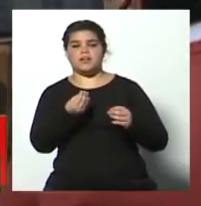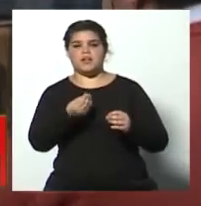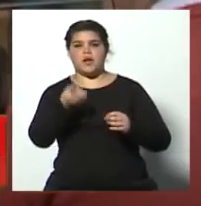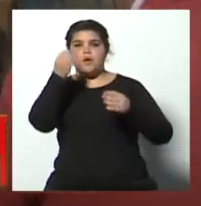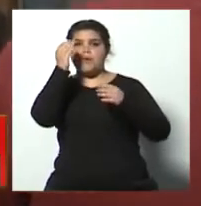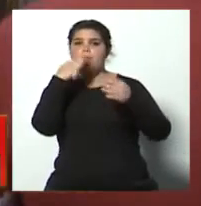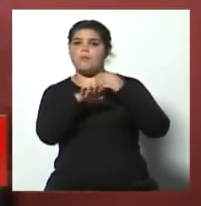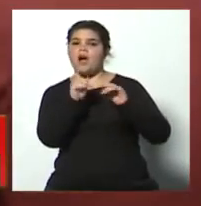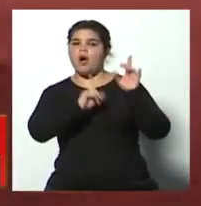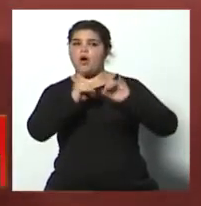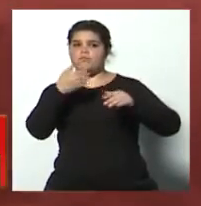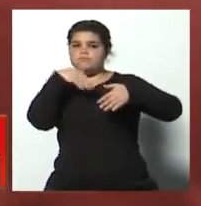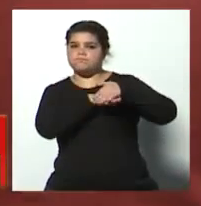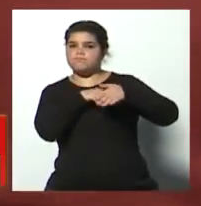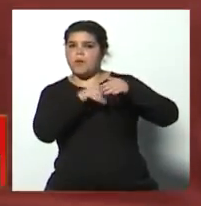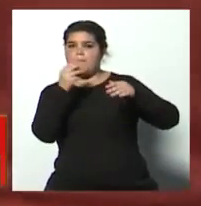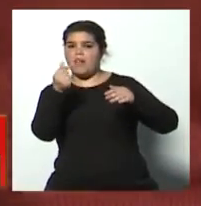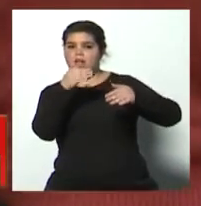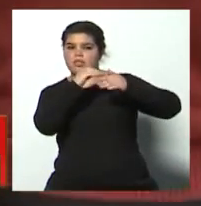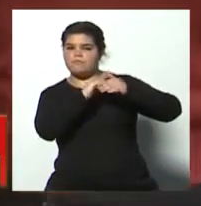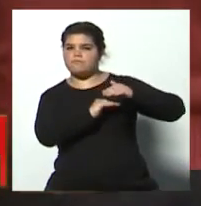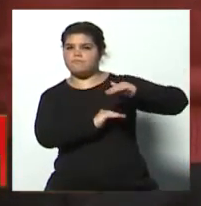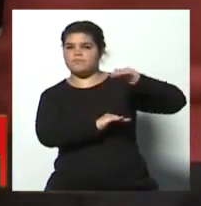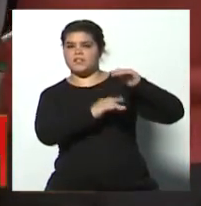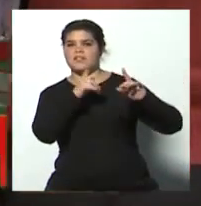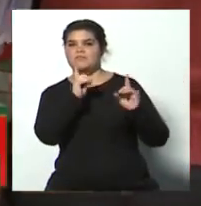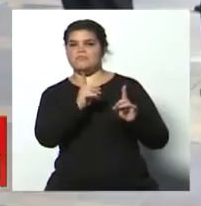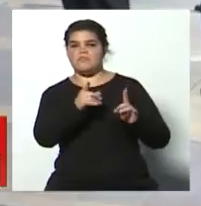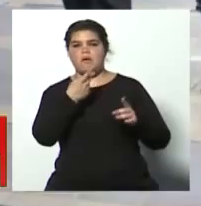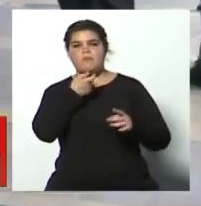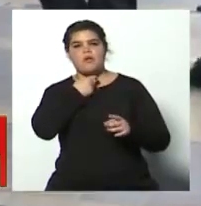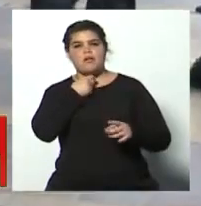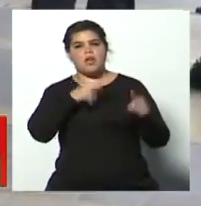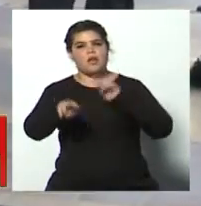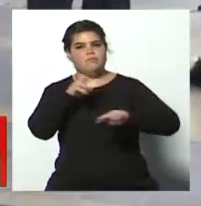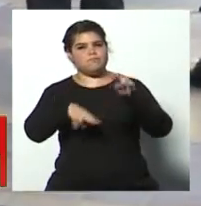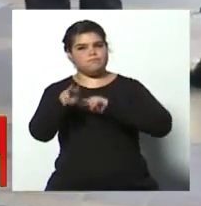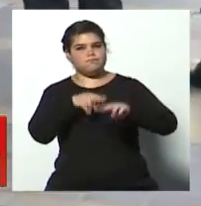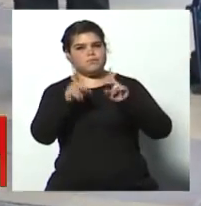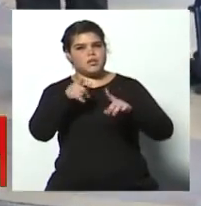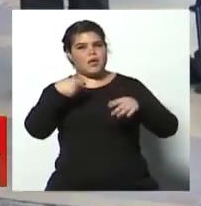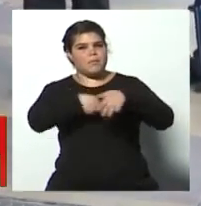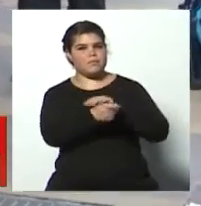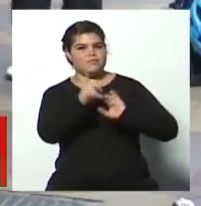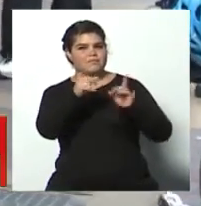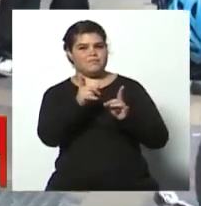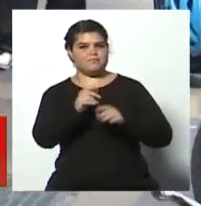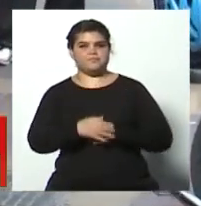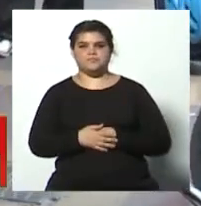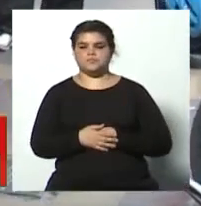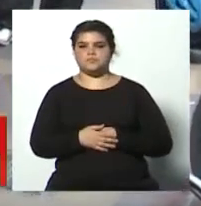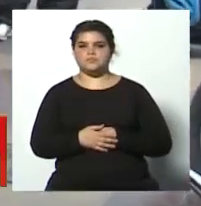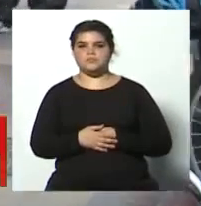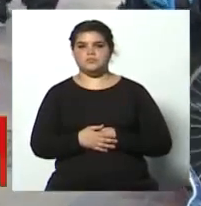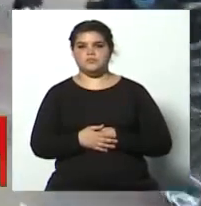se han llenado de dinero y están detrás de estas maniobras también el sector financiero, ¿no?